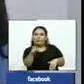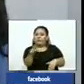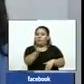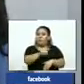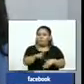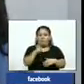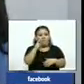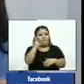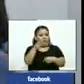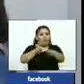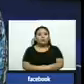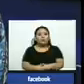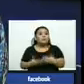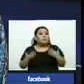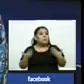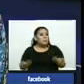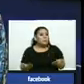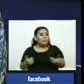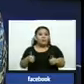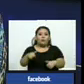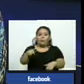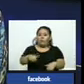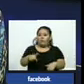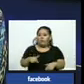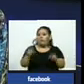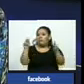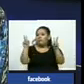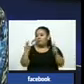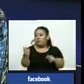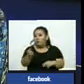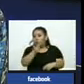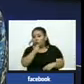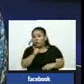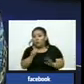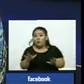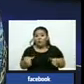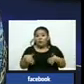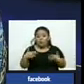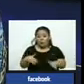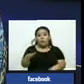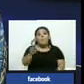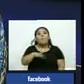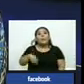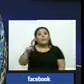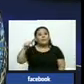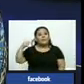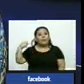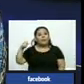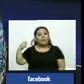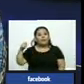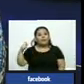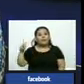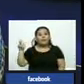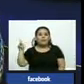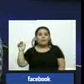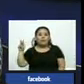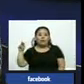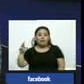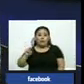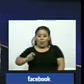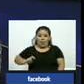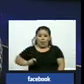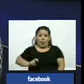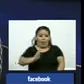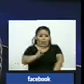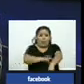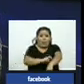está controlando. Nosotros vamos a seguir con más noticias, contarles que en Kenia las mordeduras de serpiente matan al menos a 700